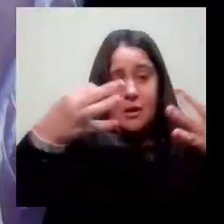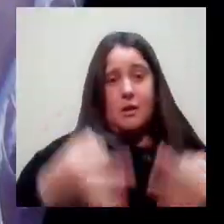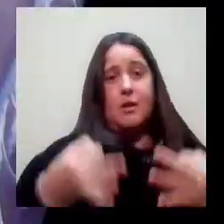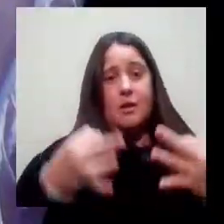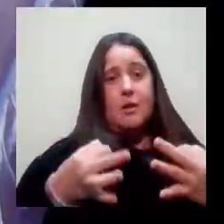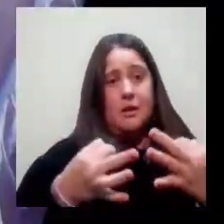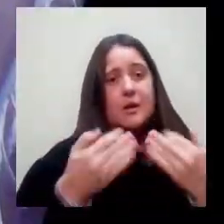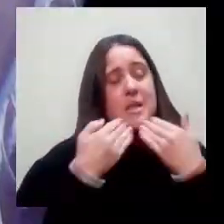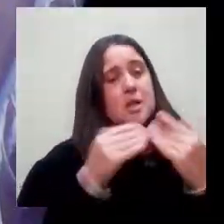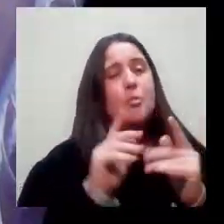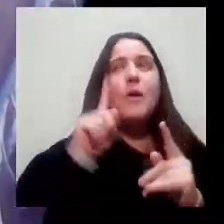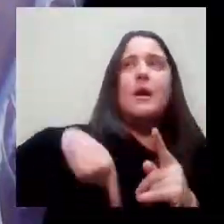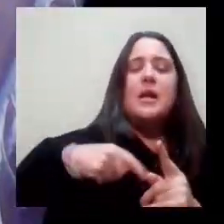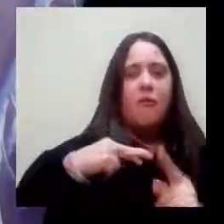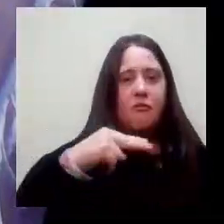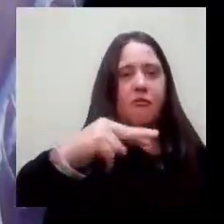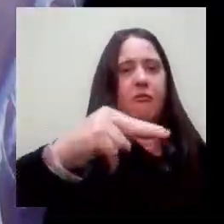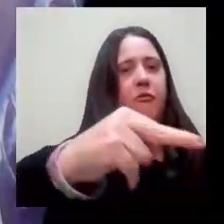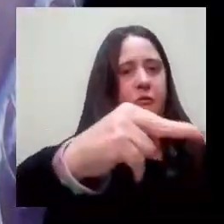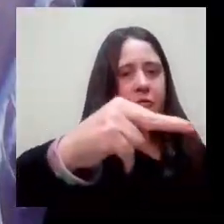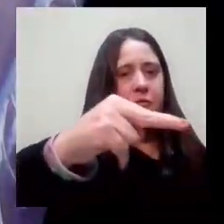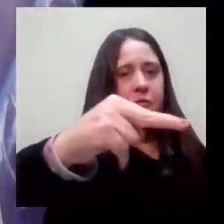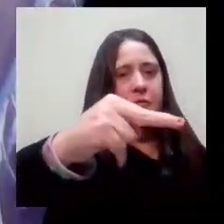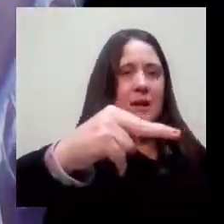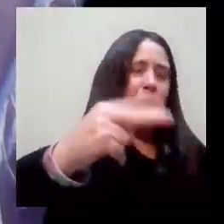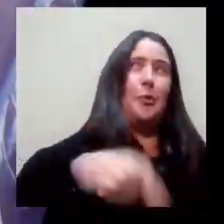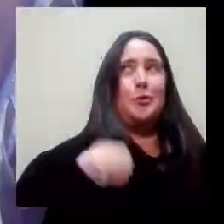dar sostenibilidad como especie